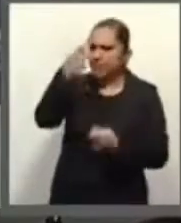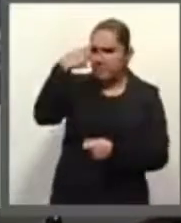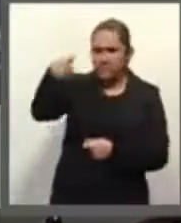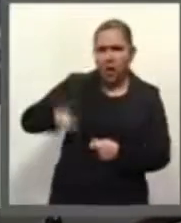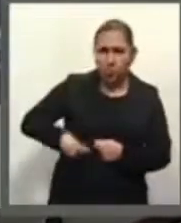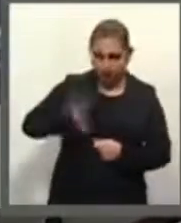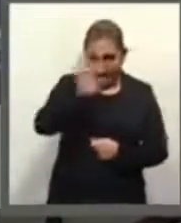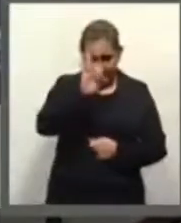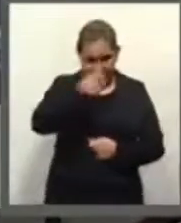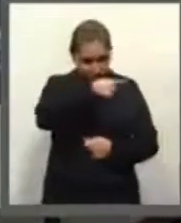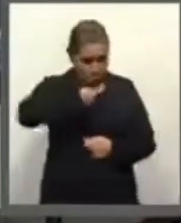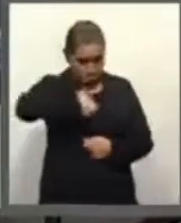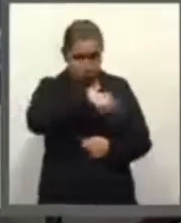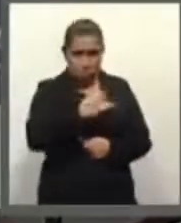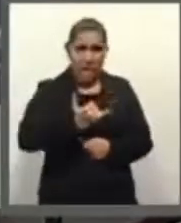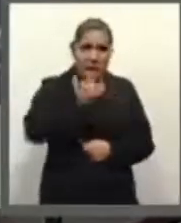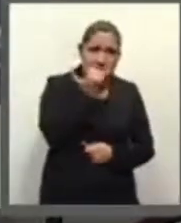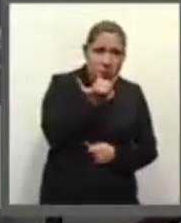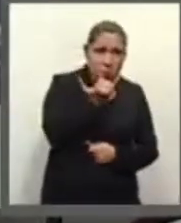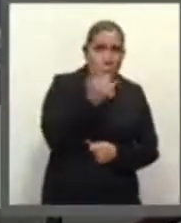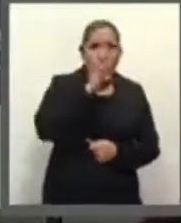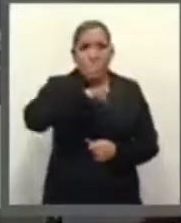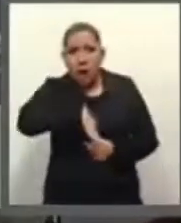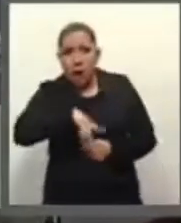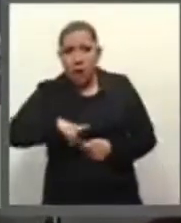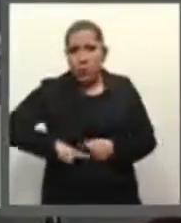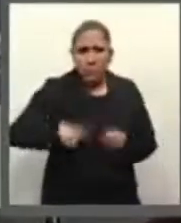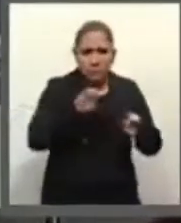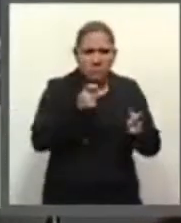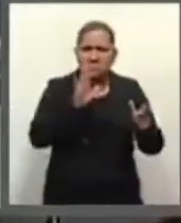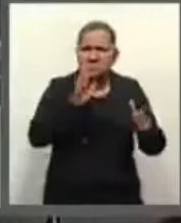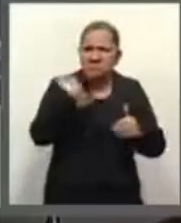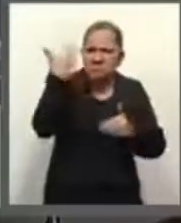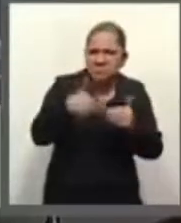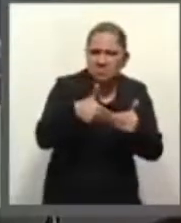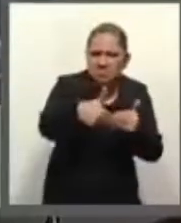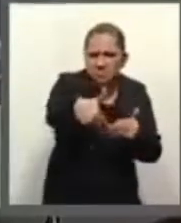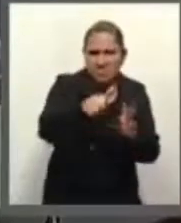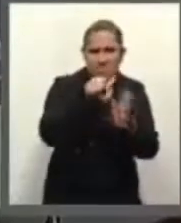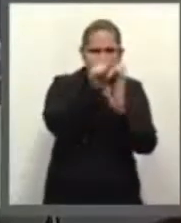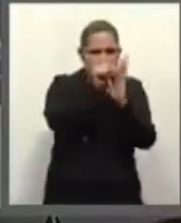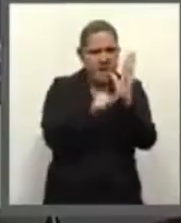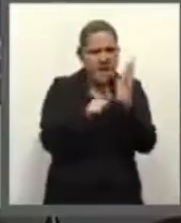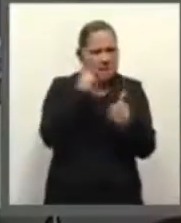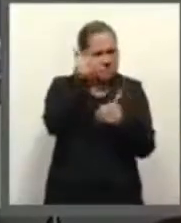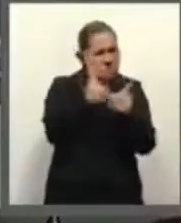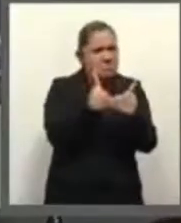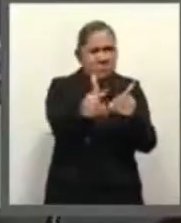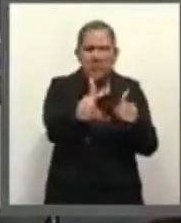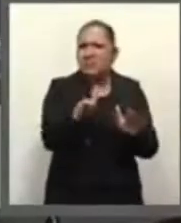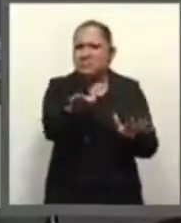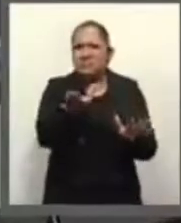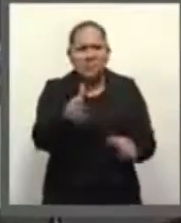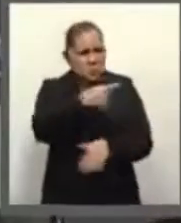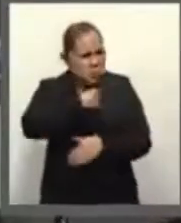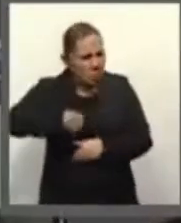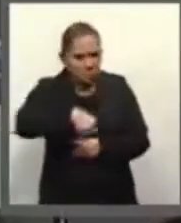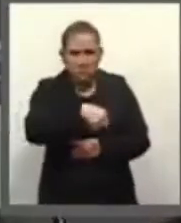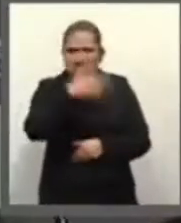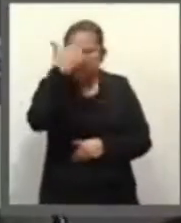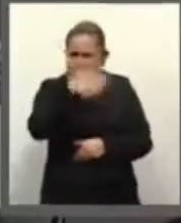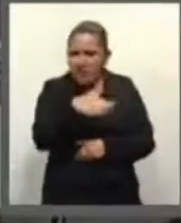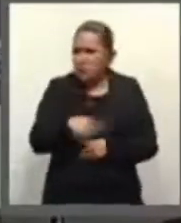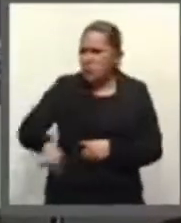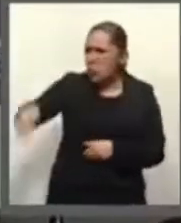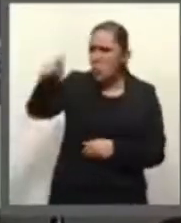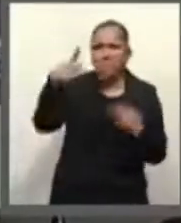gobernar México, es algo que se va a definir en los próximos meses. Nosotros sabemos y la gente tiene muy claro que ustedes